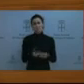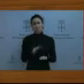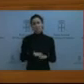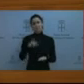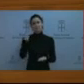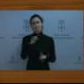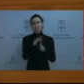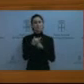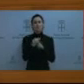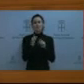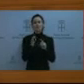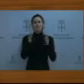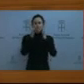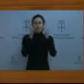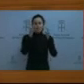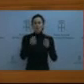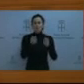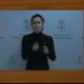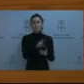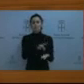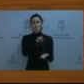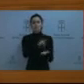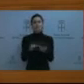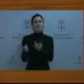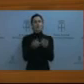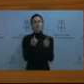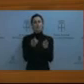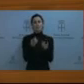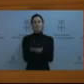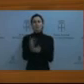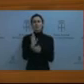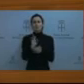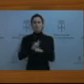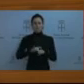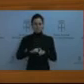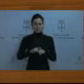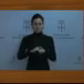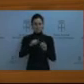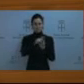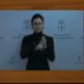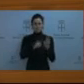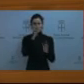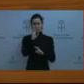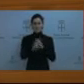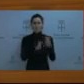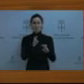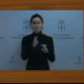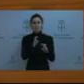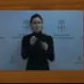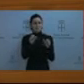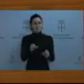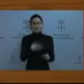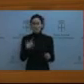real del sector, de lo que necesita el sector al hacer propuestas de estas características, porque buscan un modelo inviable, no